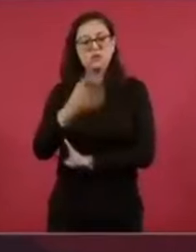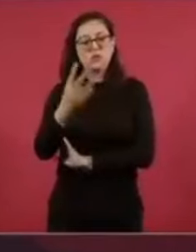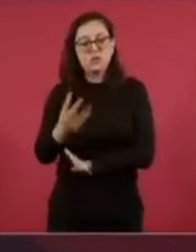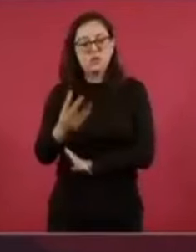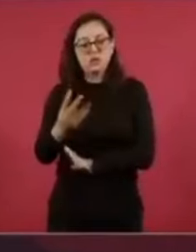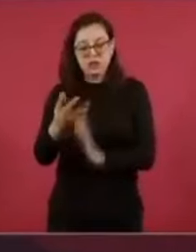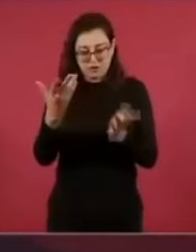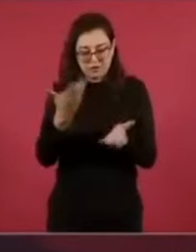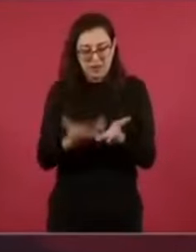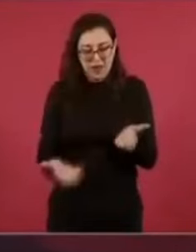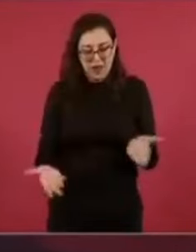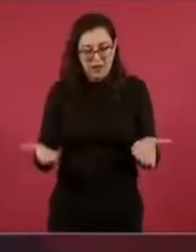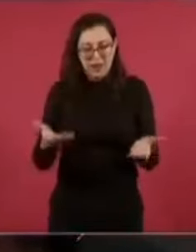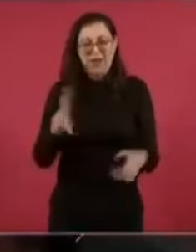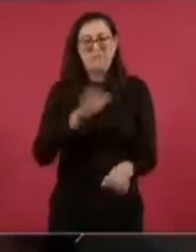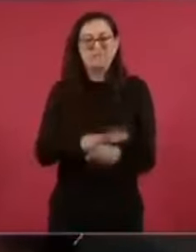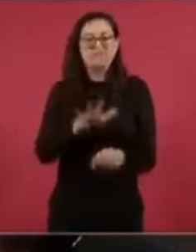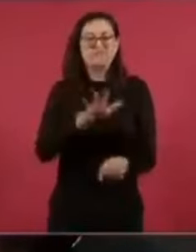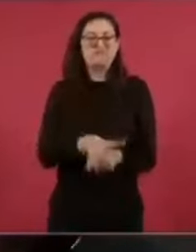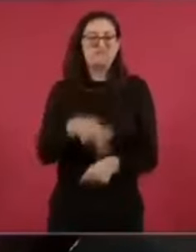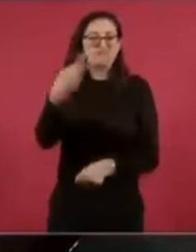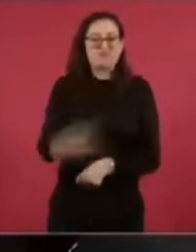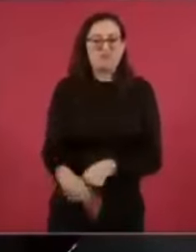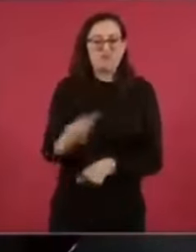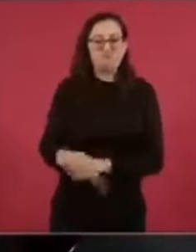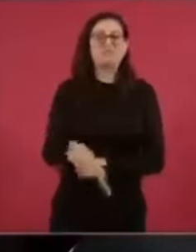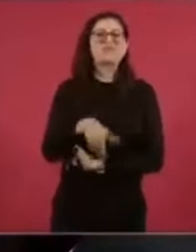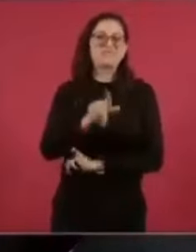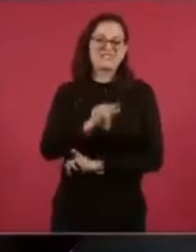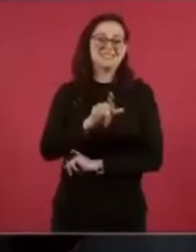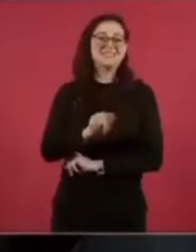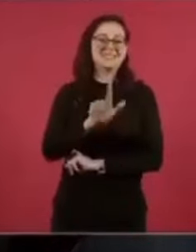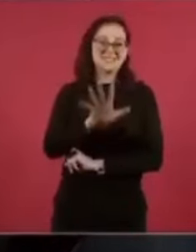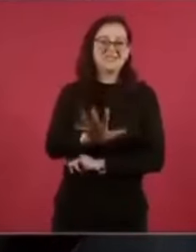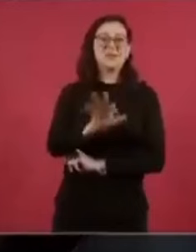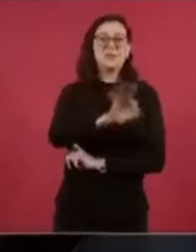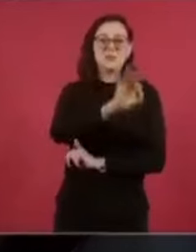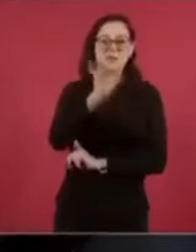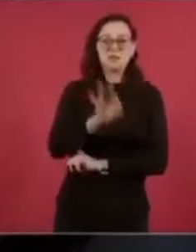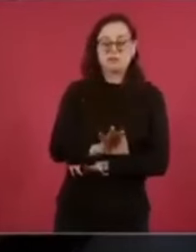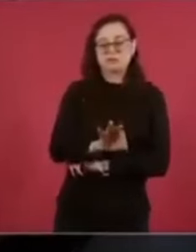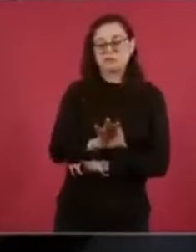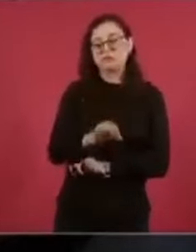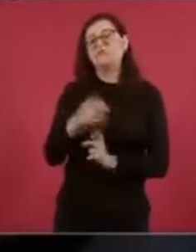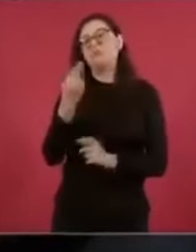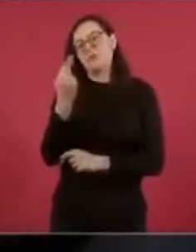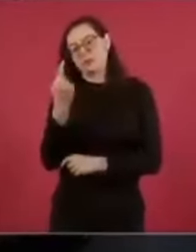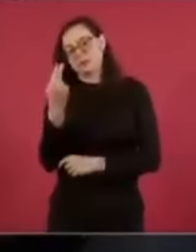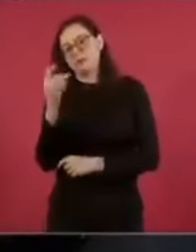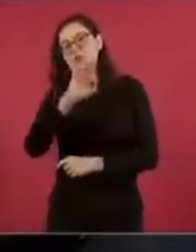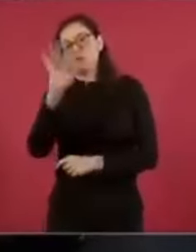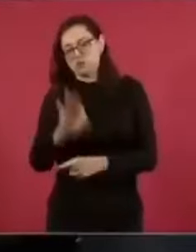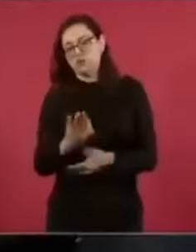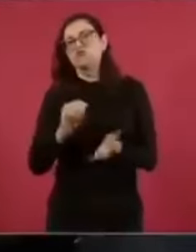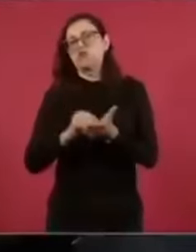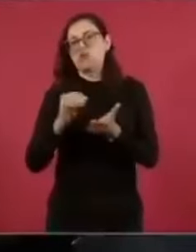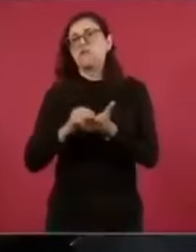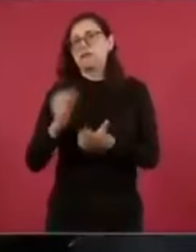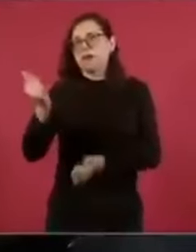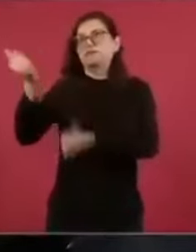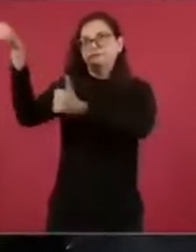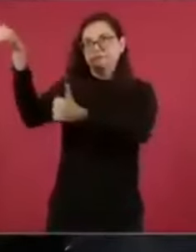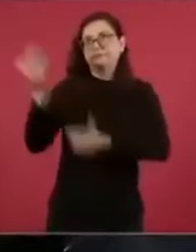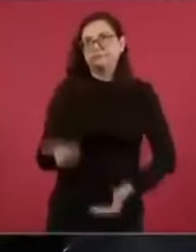produciendo ya el 75 de lo que consumimos nos falta 25%